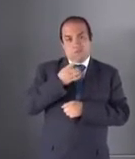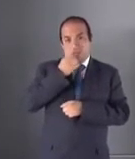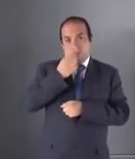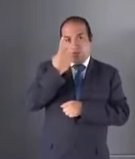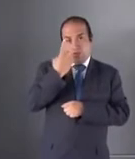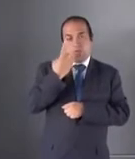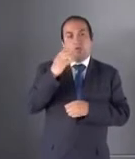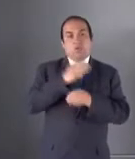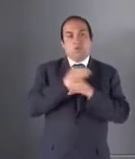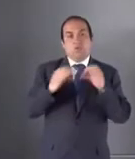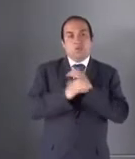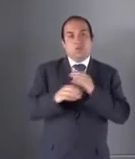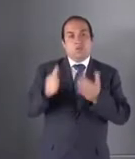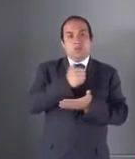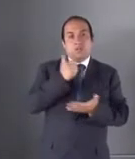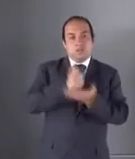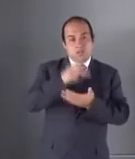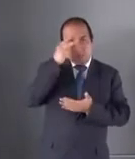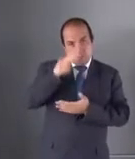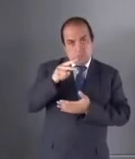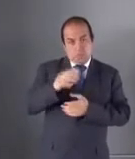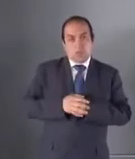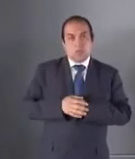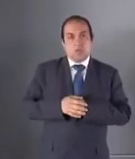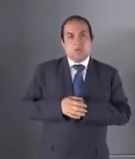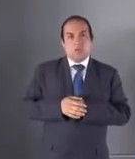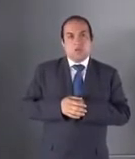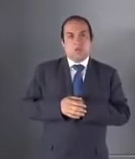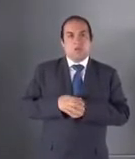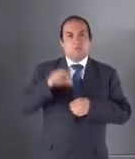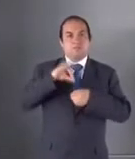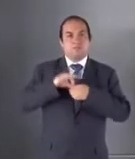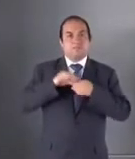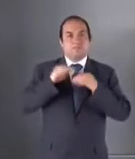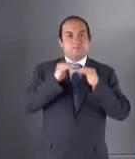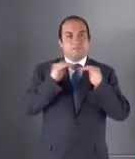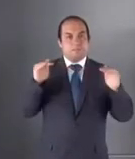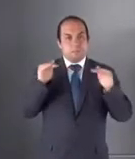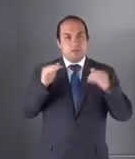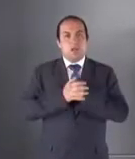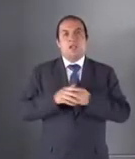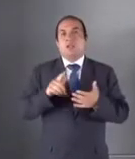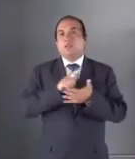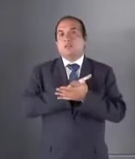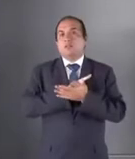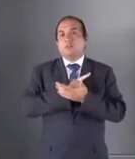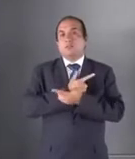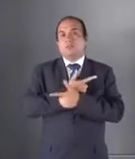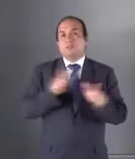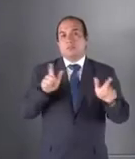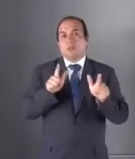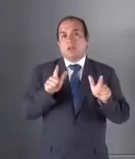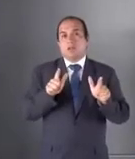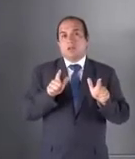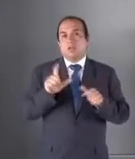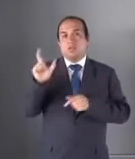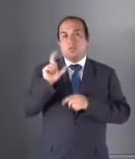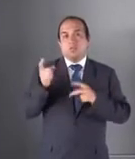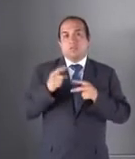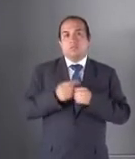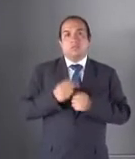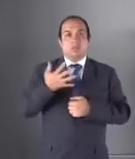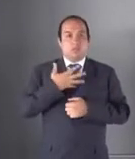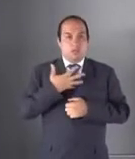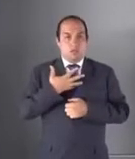En la Ciudad de México, la democracia y las libertades, en pandemia o sin pandemia, son